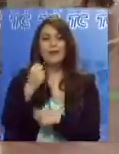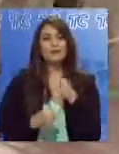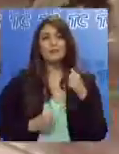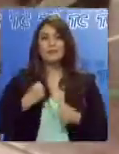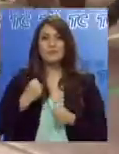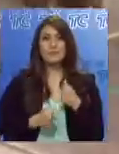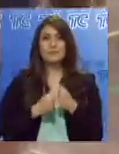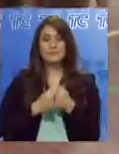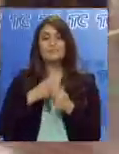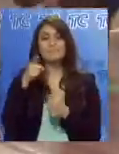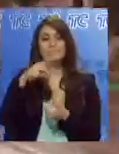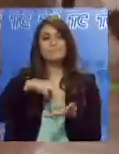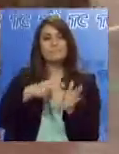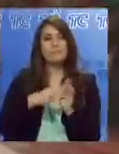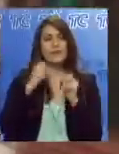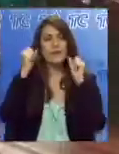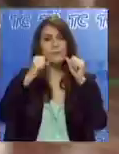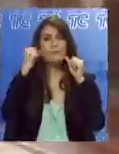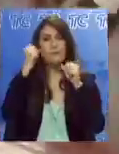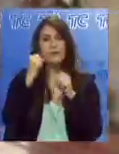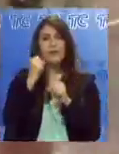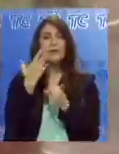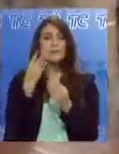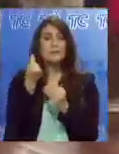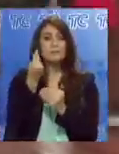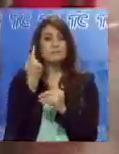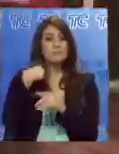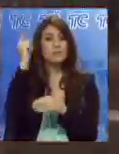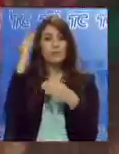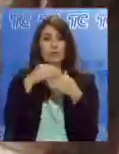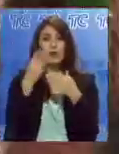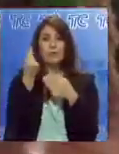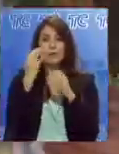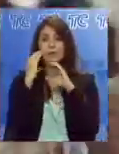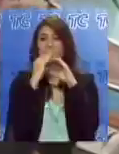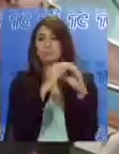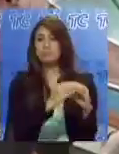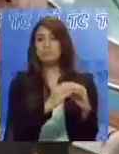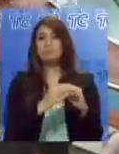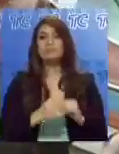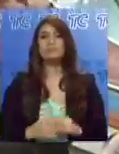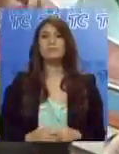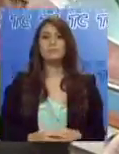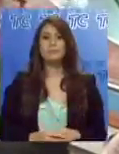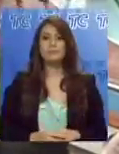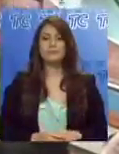de esta campaña es de aproximadamente $1.5 millones.